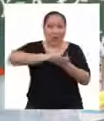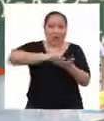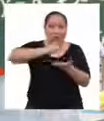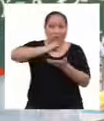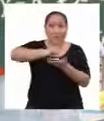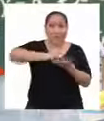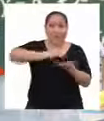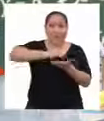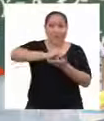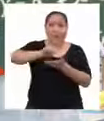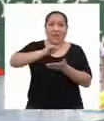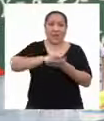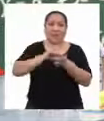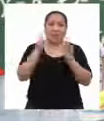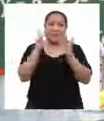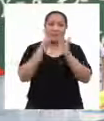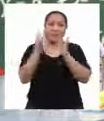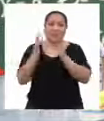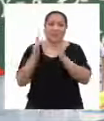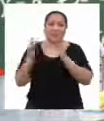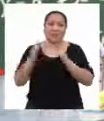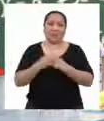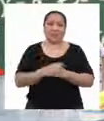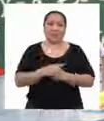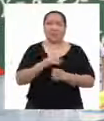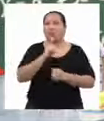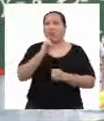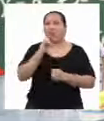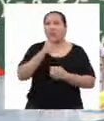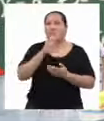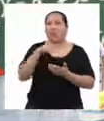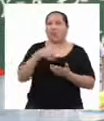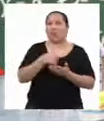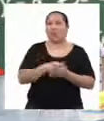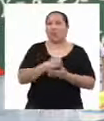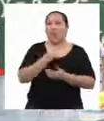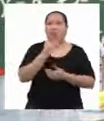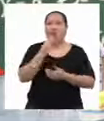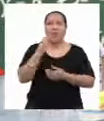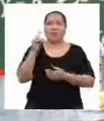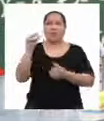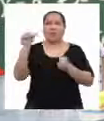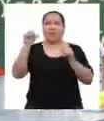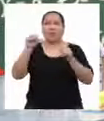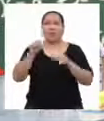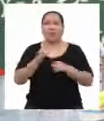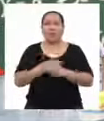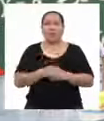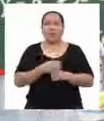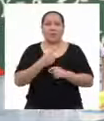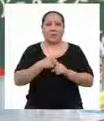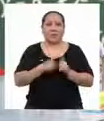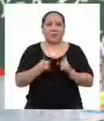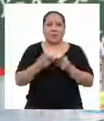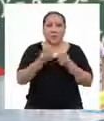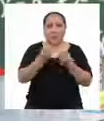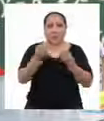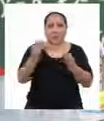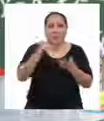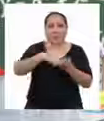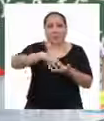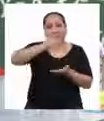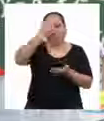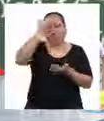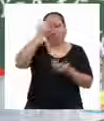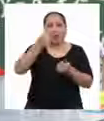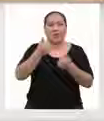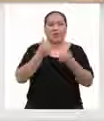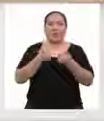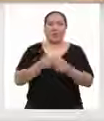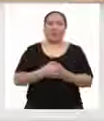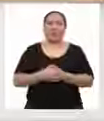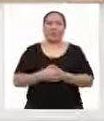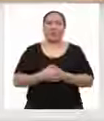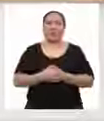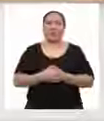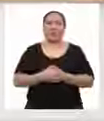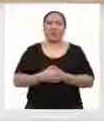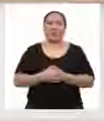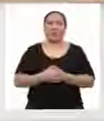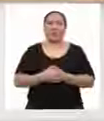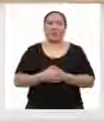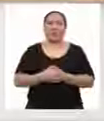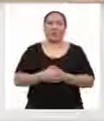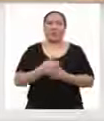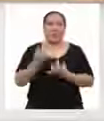redes sociales. Bueno, no todos, algunos se pasan, pero la mayoría aprende con entusiasmo, eso sí. Ahora